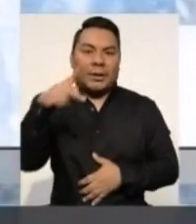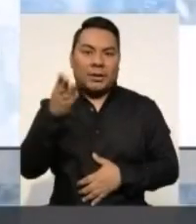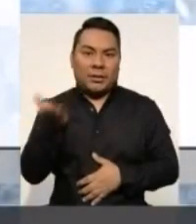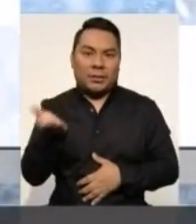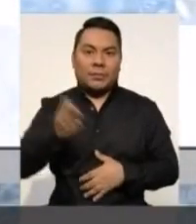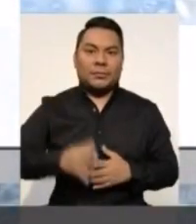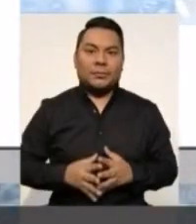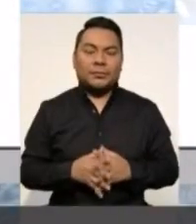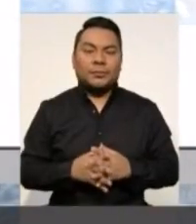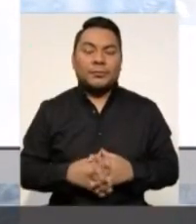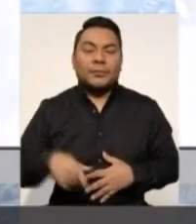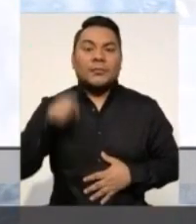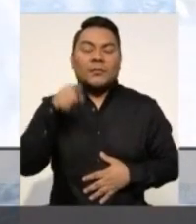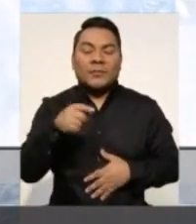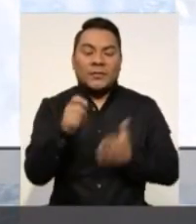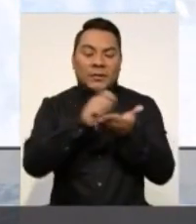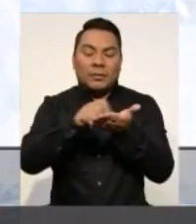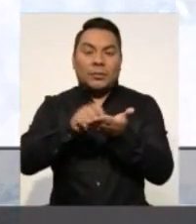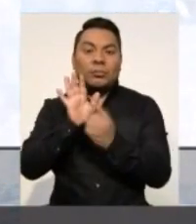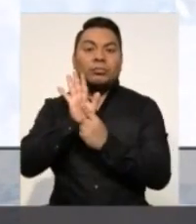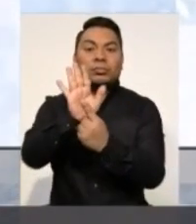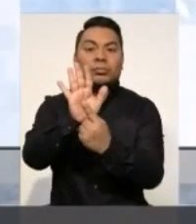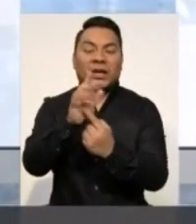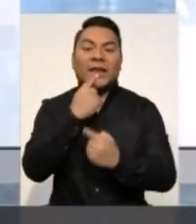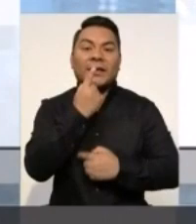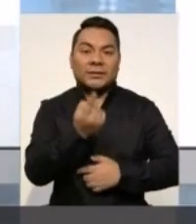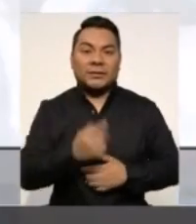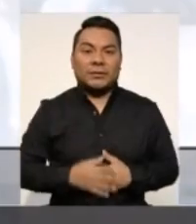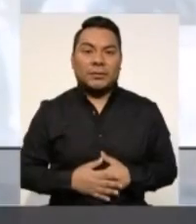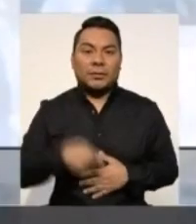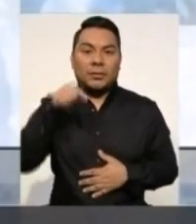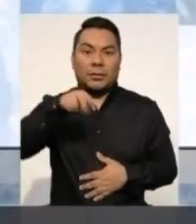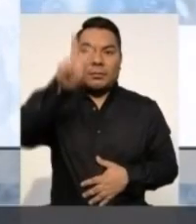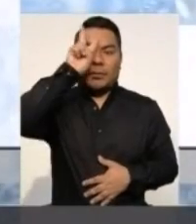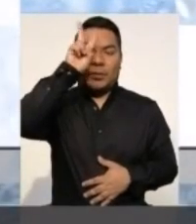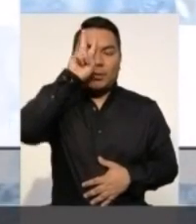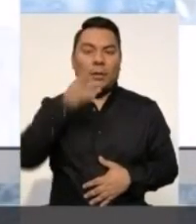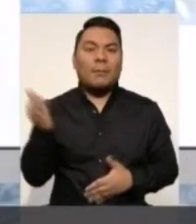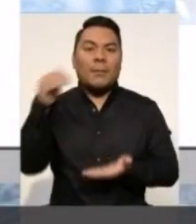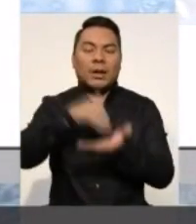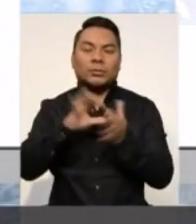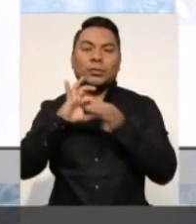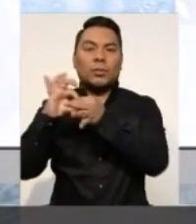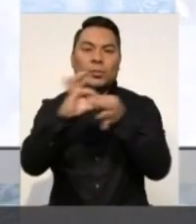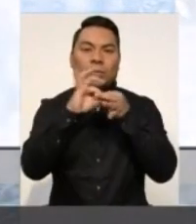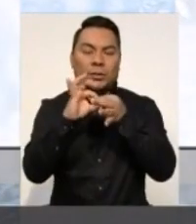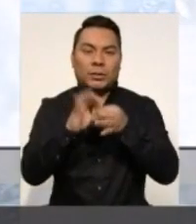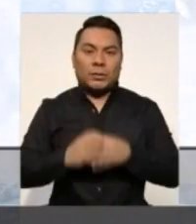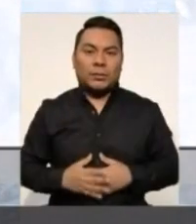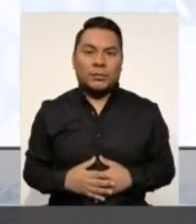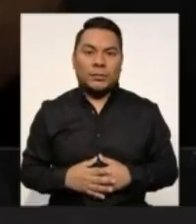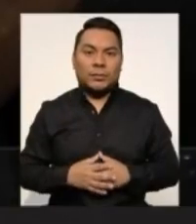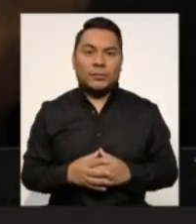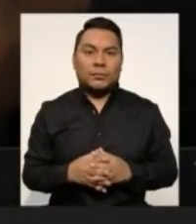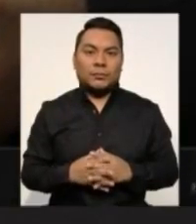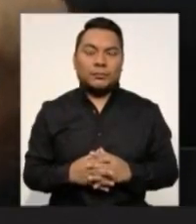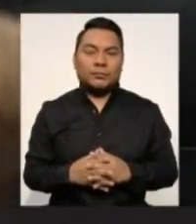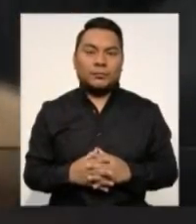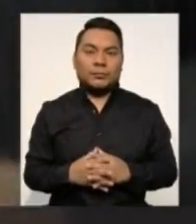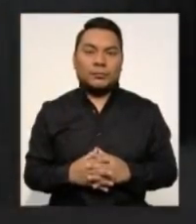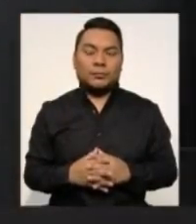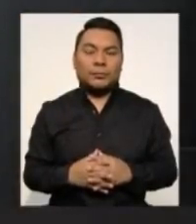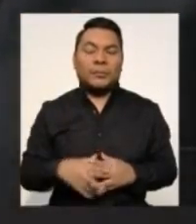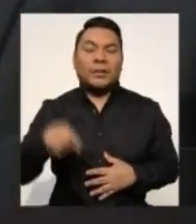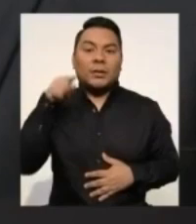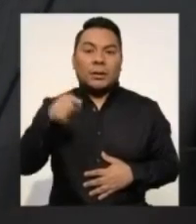Cambio. Mediante un tuit expresó: "El Perú más unido que nunca. Mi aporte".